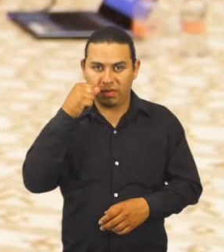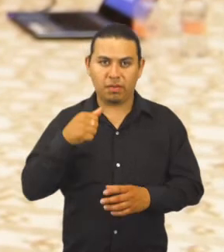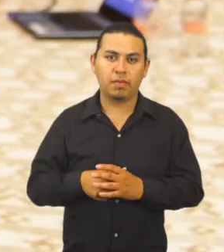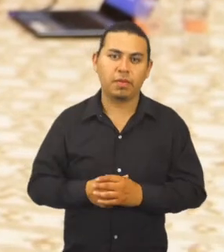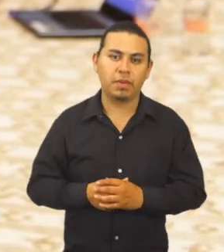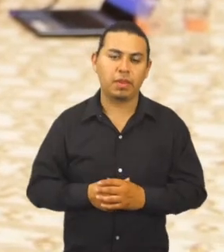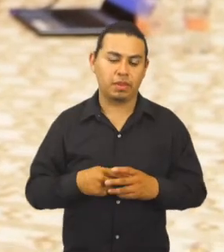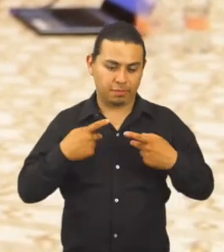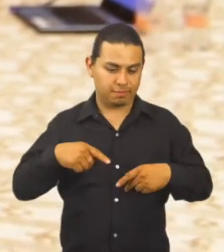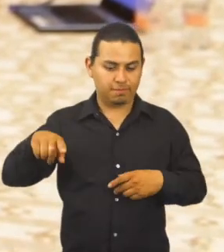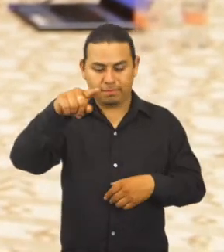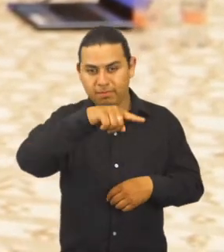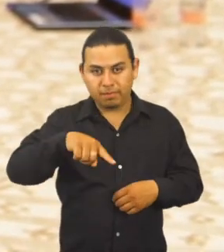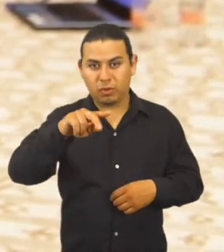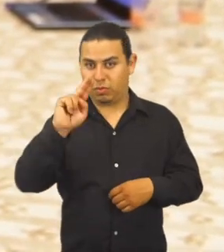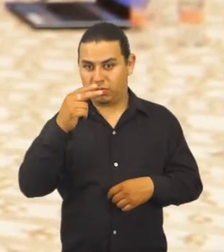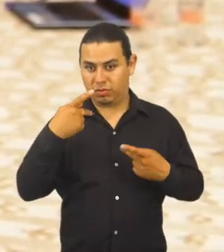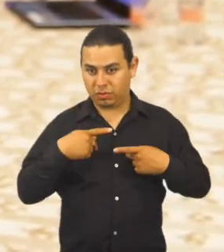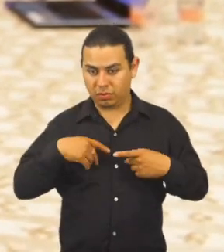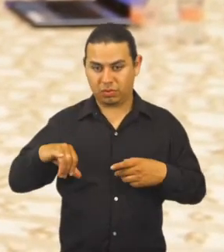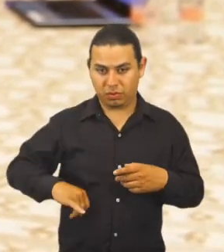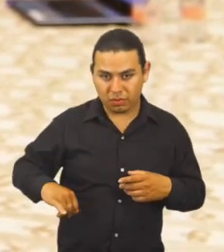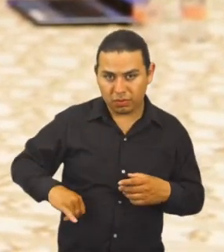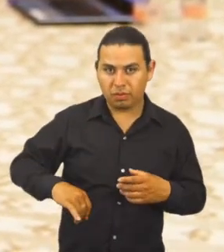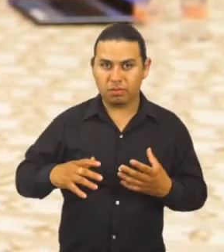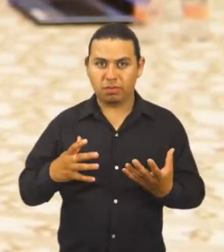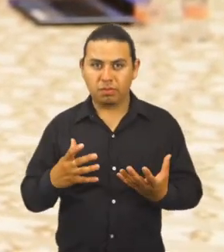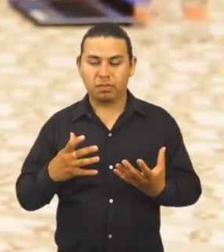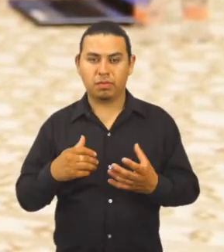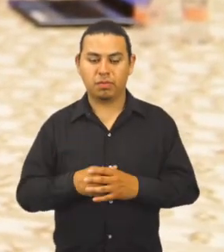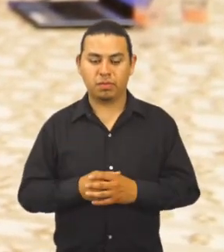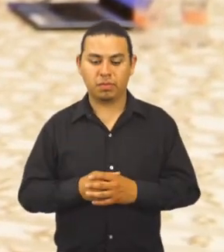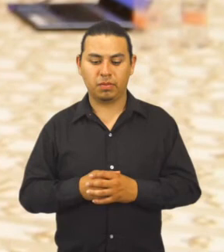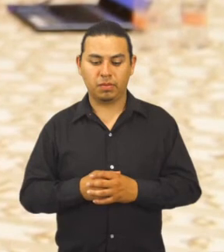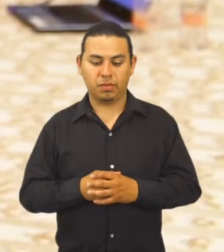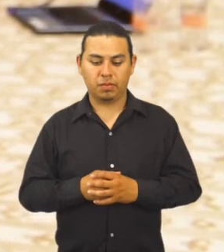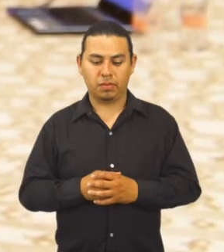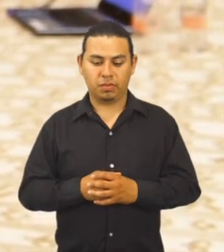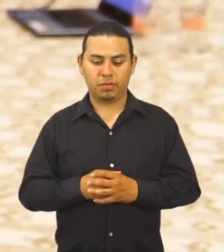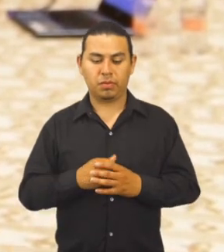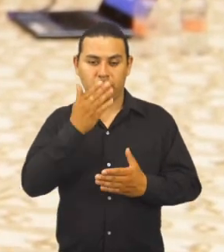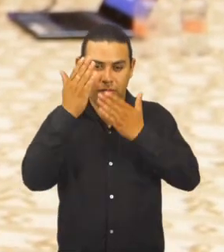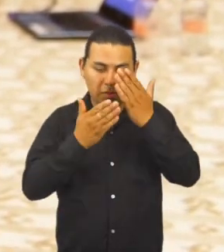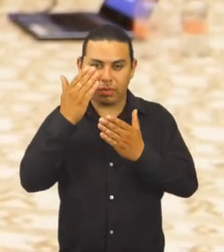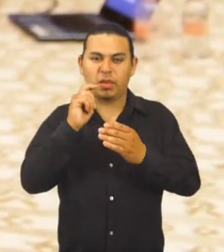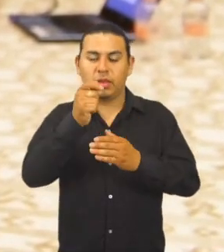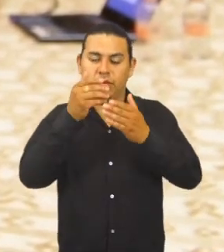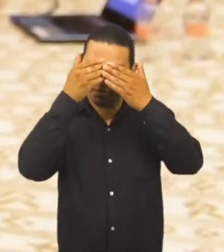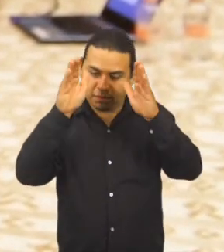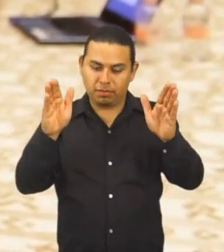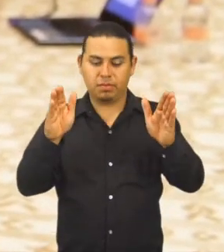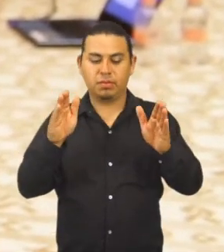Con mucho gusto. Bueno, la primera responsabilidad de no solamente de universitarios, sino de cualquier ciudadano, pues es cumplir con lo que tiene que hacer. Yo diría que los